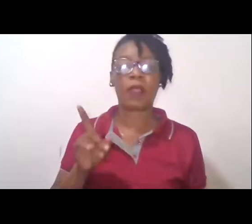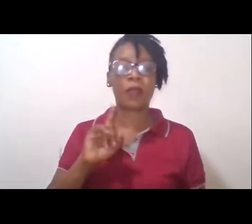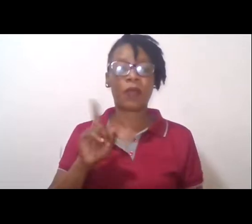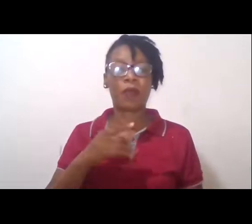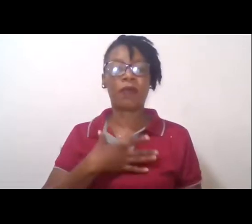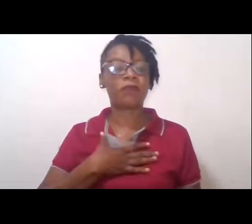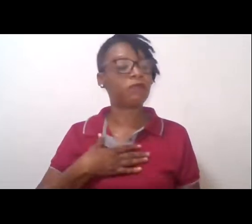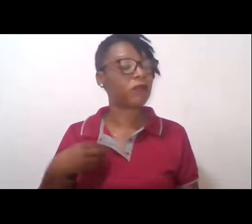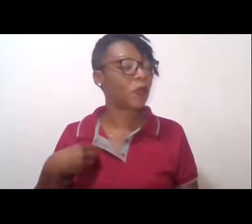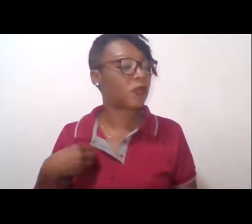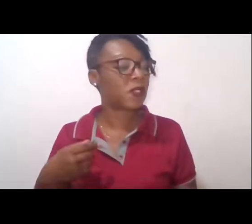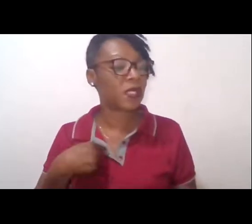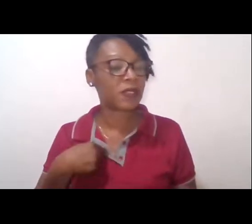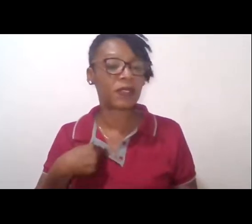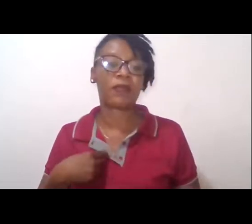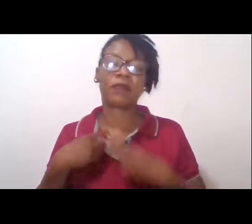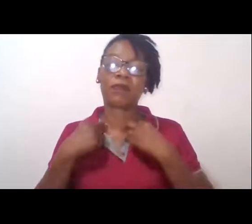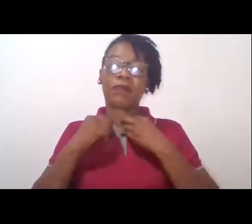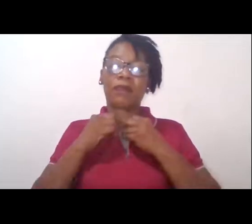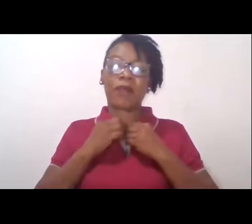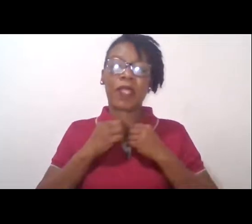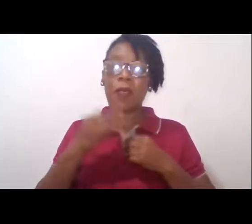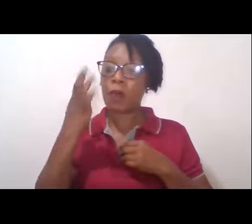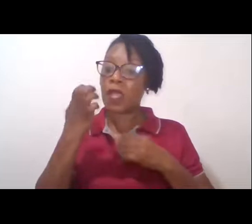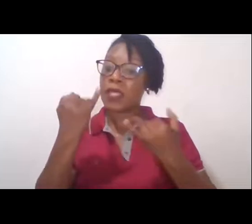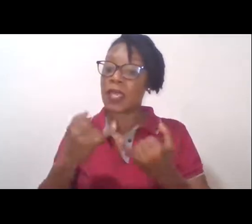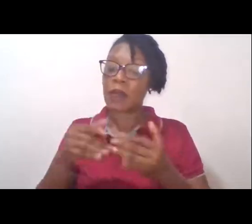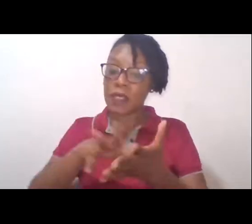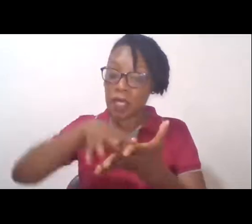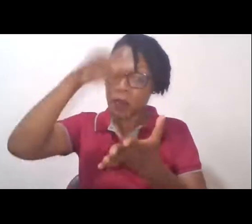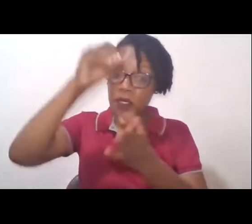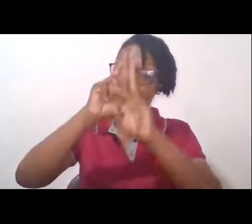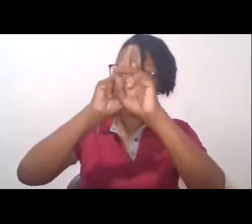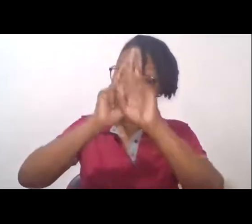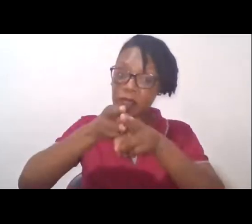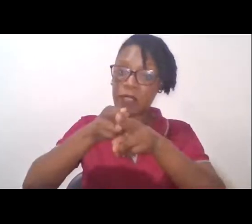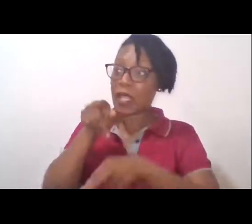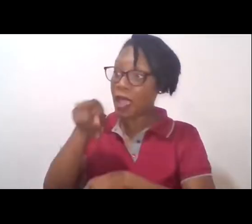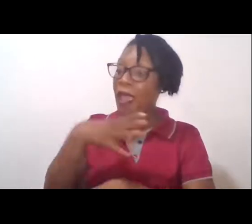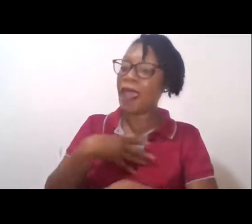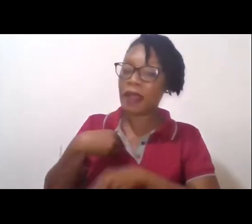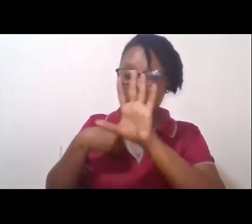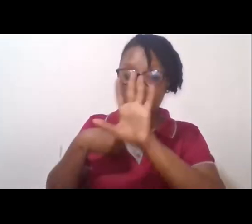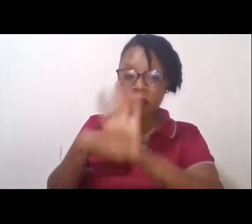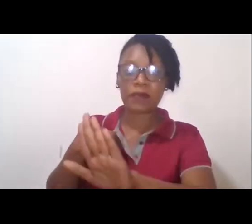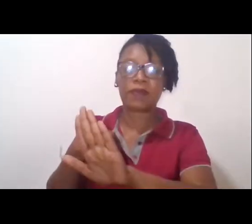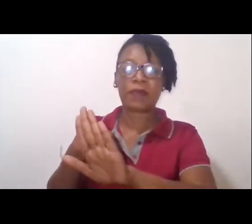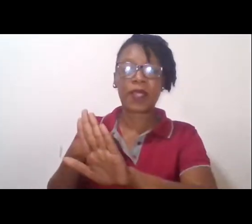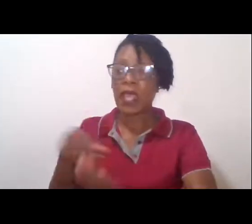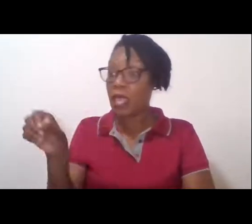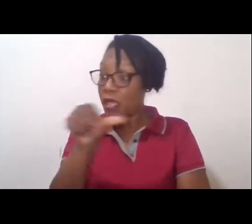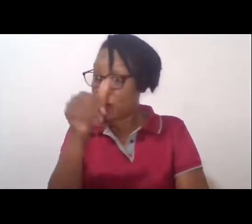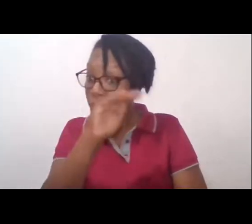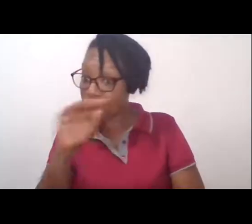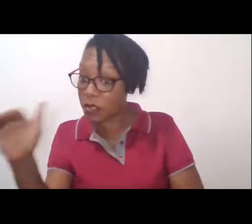él lo usa, como a él le gusta, porque hemos aprendido a respetar que así es como a él le gusta. Que los demás niños, el